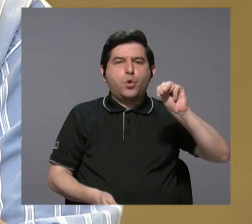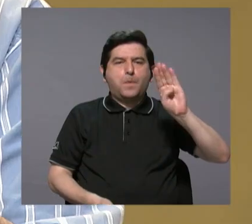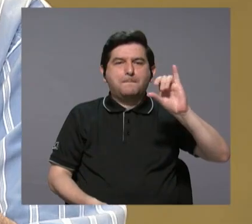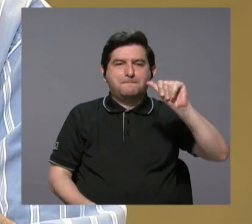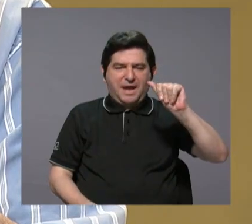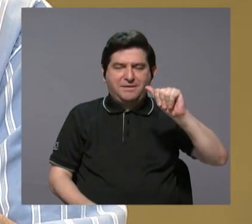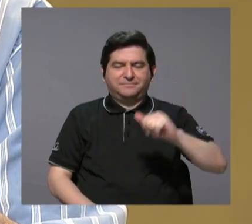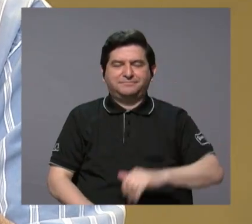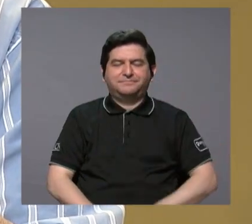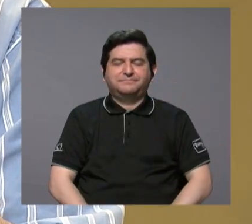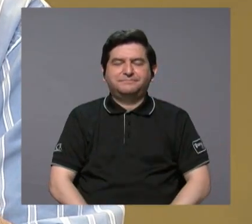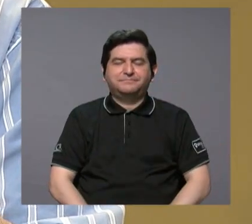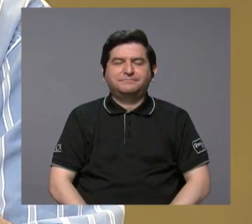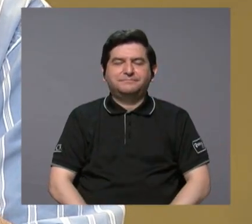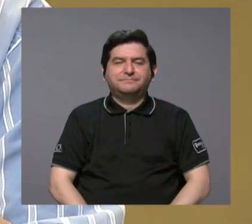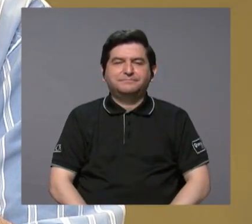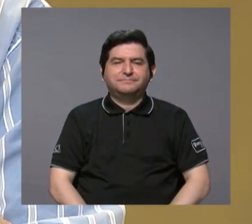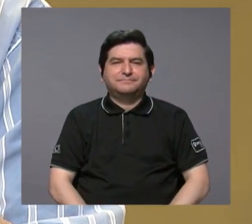Sí,